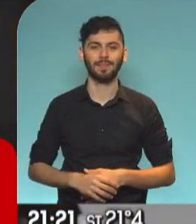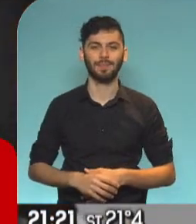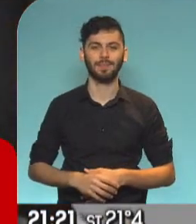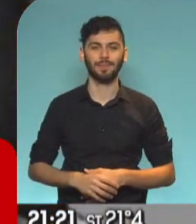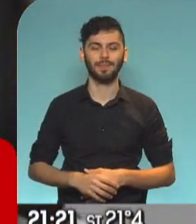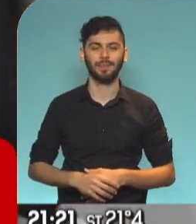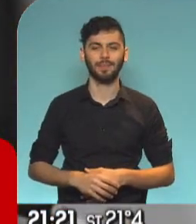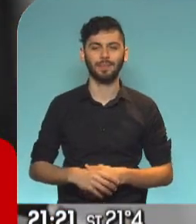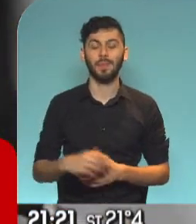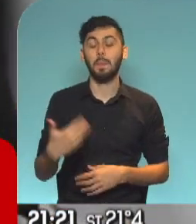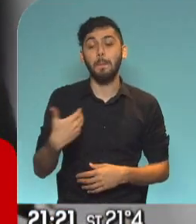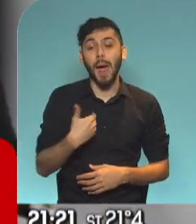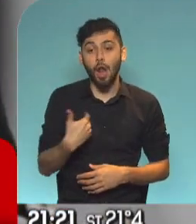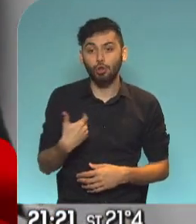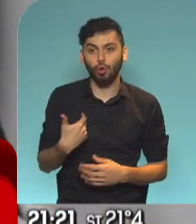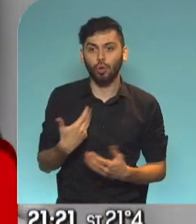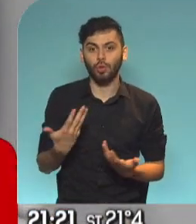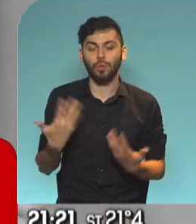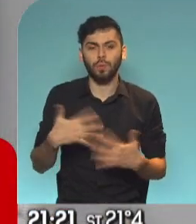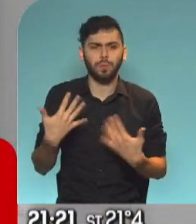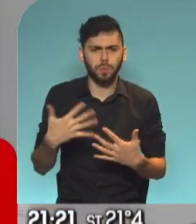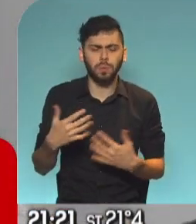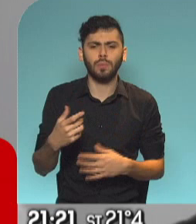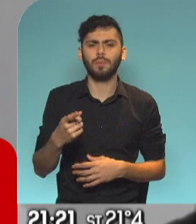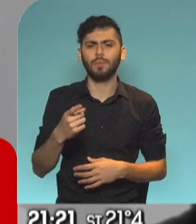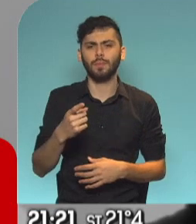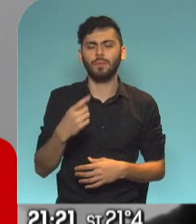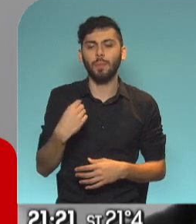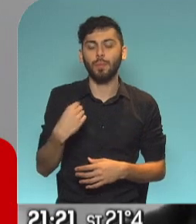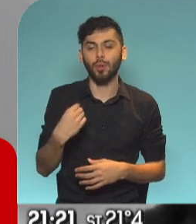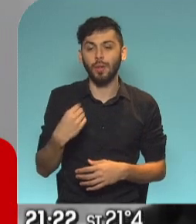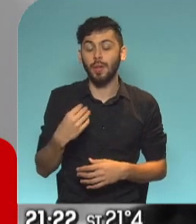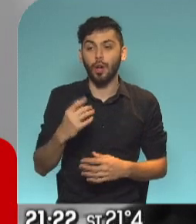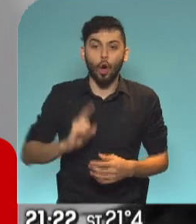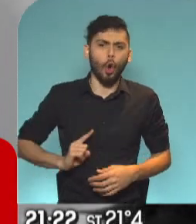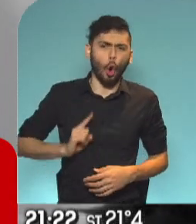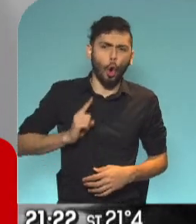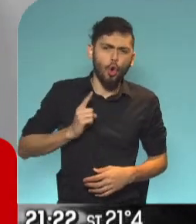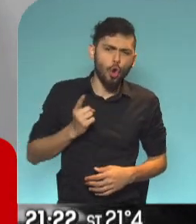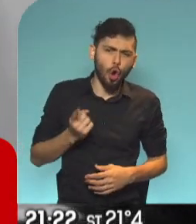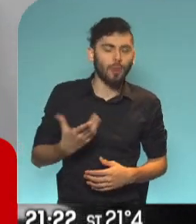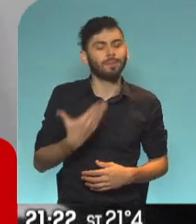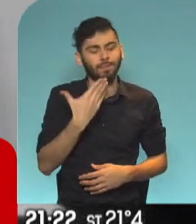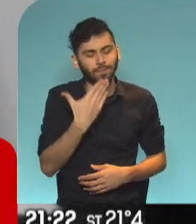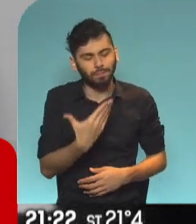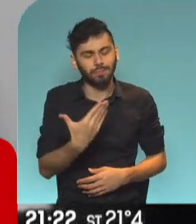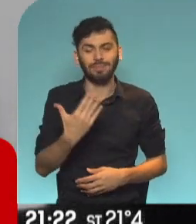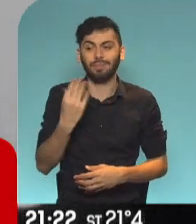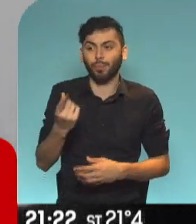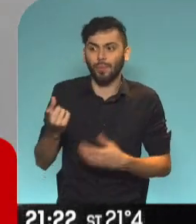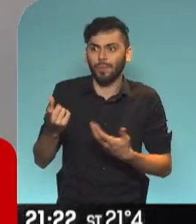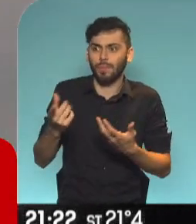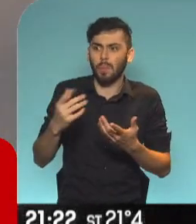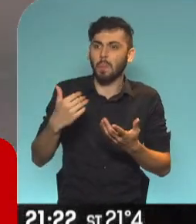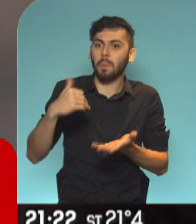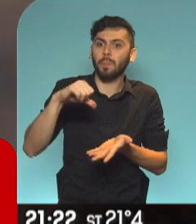Para nosotros es un honor, Quino, la verdad que por todo lo que has hecho, por lo que significás para nuestro